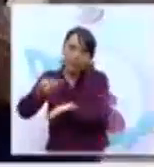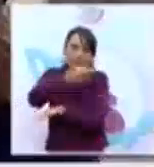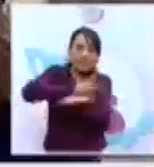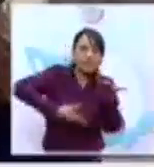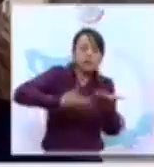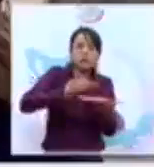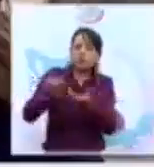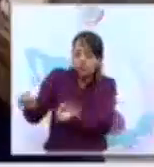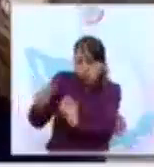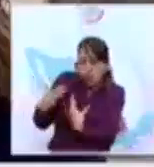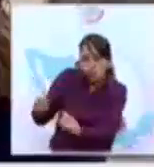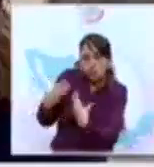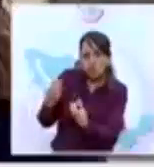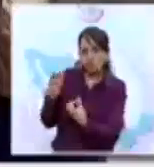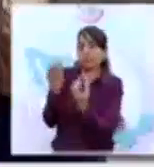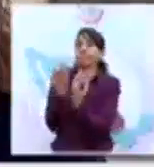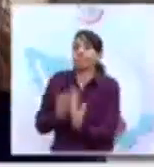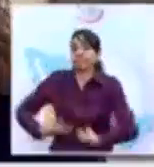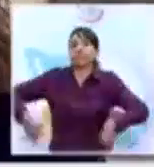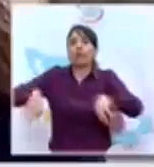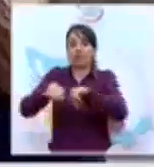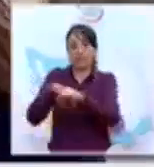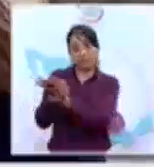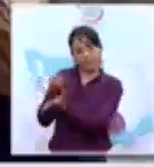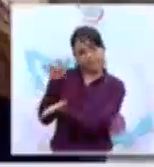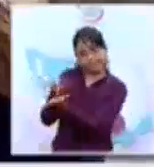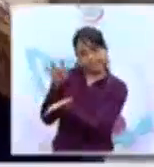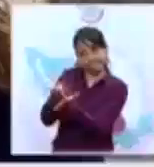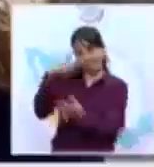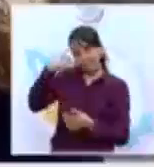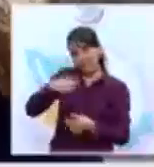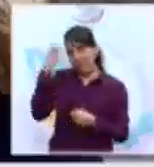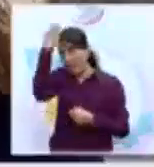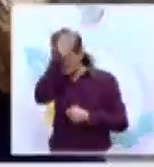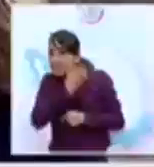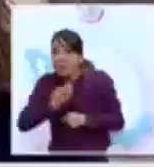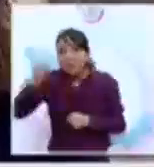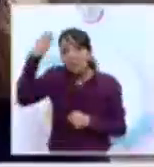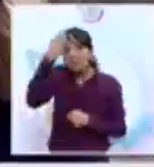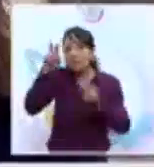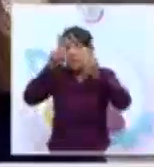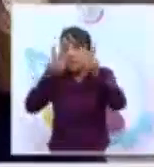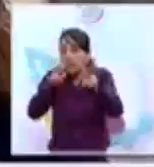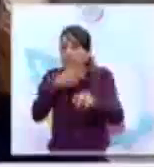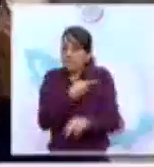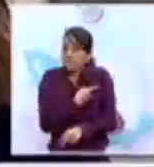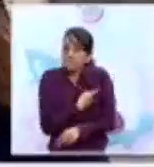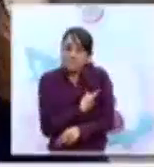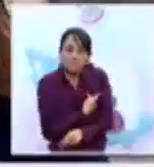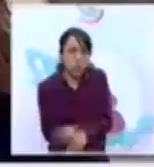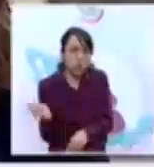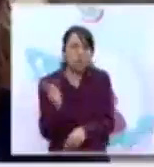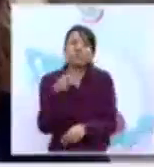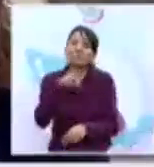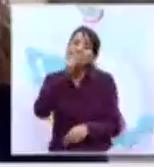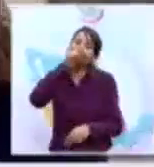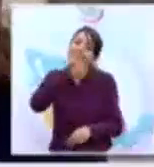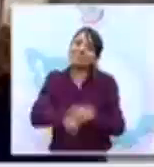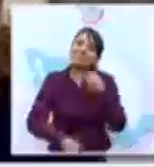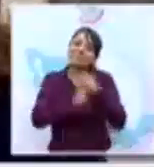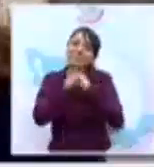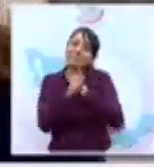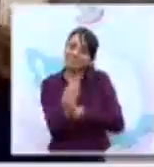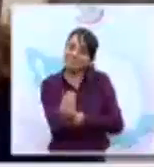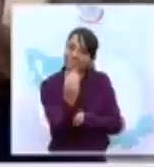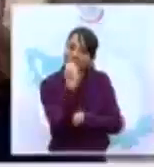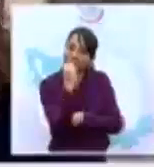determinantes también para la evaluación de la pobreza, pero también sobre todo de este tema alimentario que hoy nos